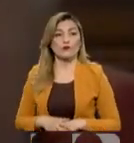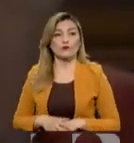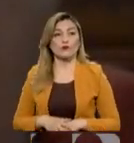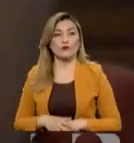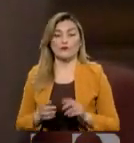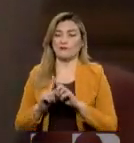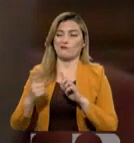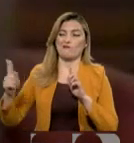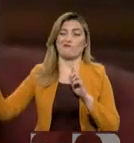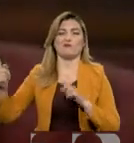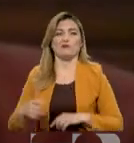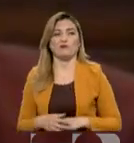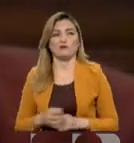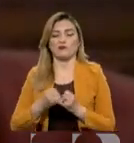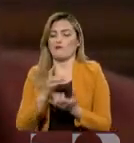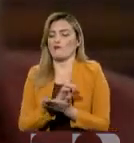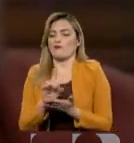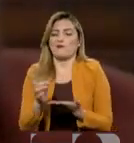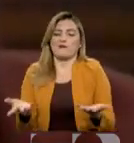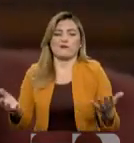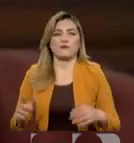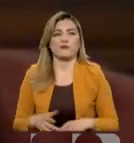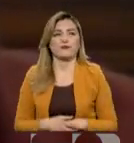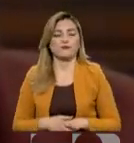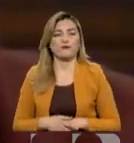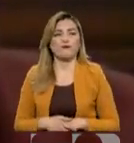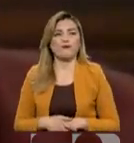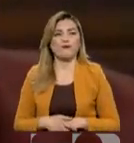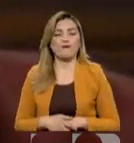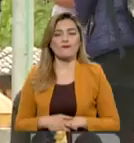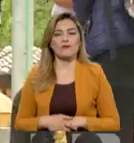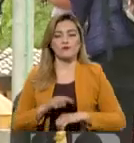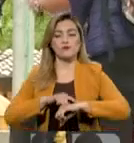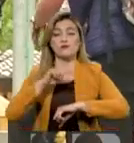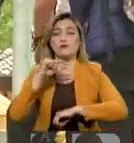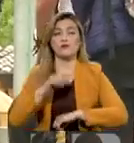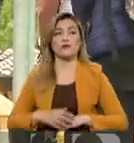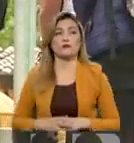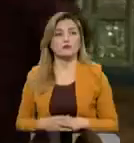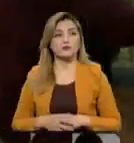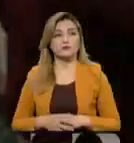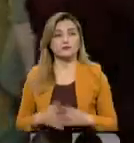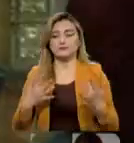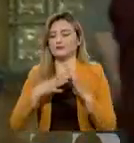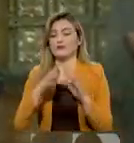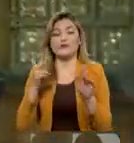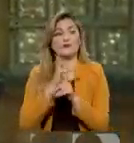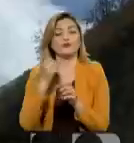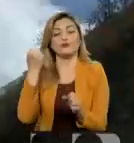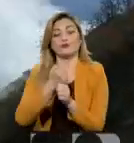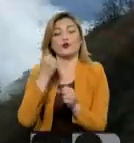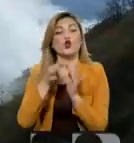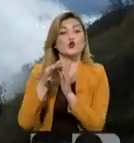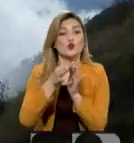están más lejos y para un fin de semana es muy poco el tiempo. Y la situación es aún peor para quienes ejercían